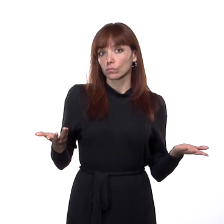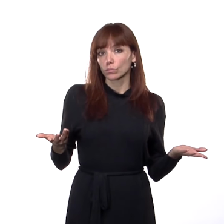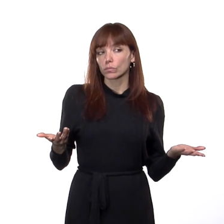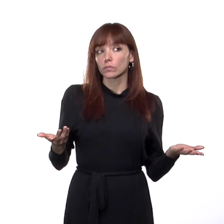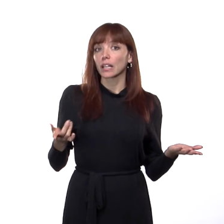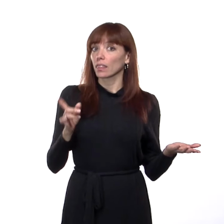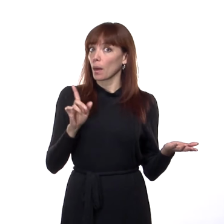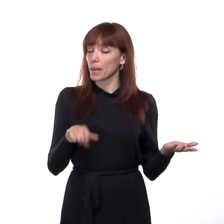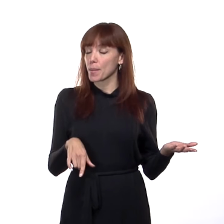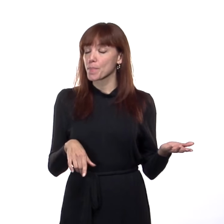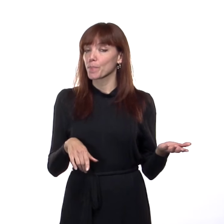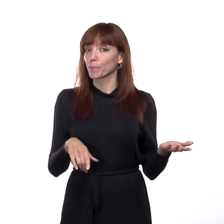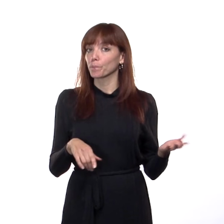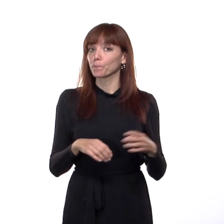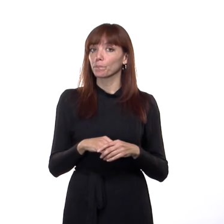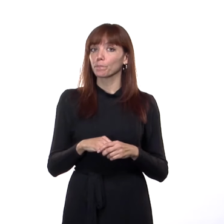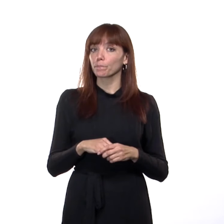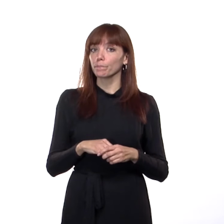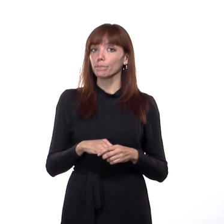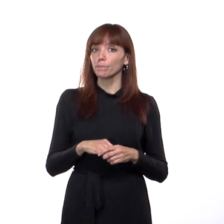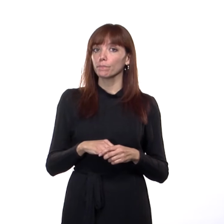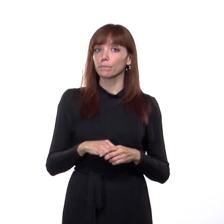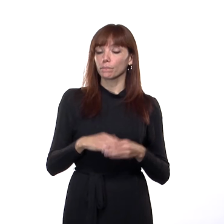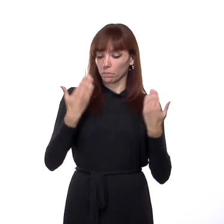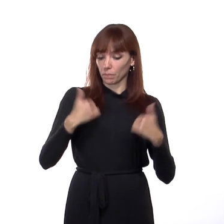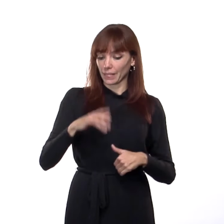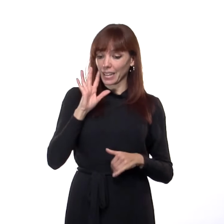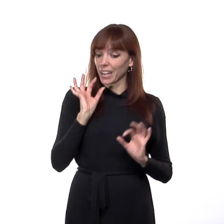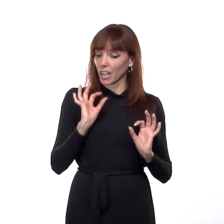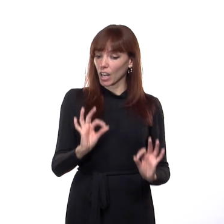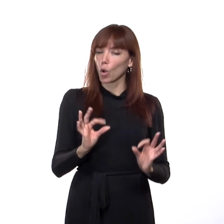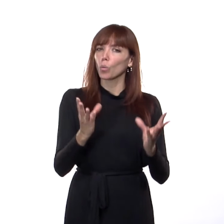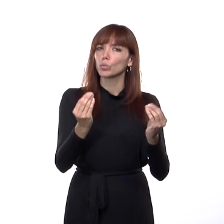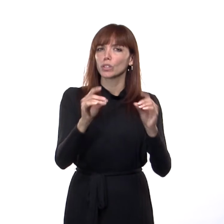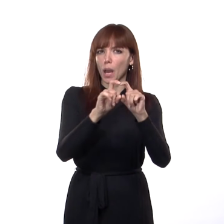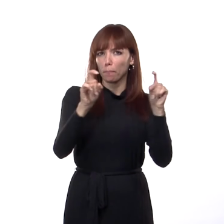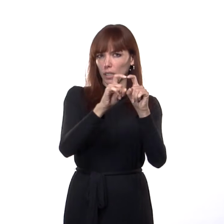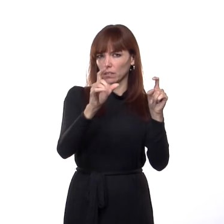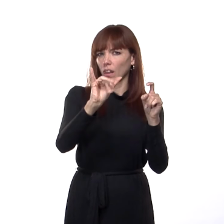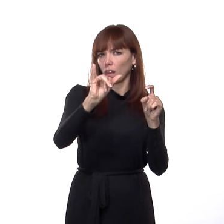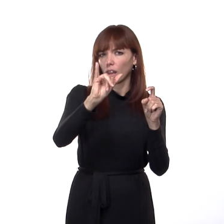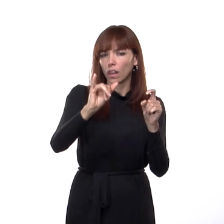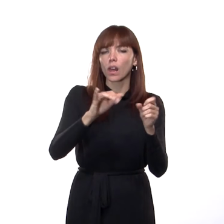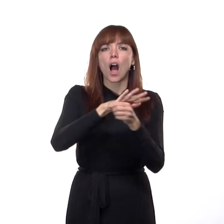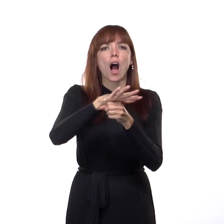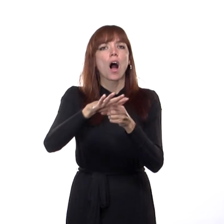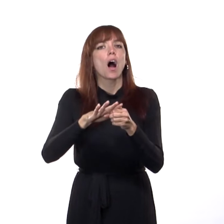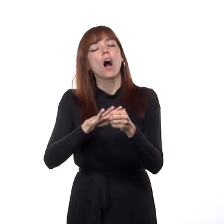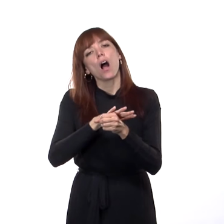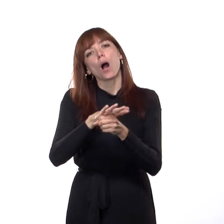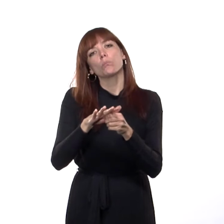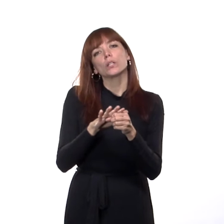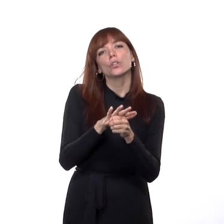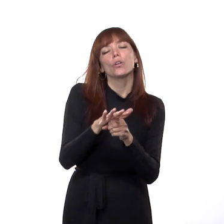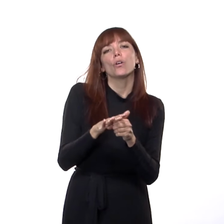y qué personalmente creo que hay muchas empresas al respecto no tantas en el ámbito en el ámbito